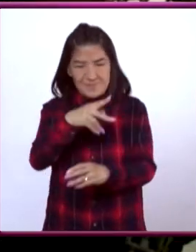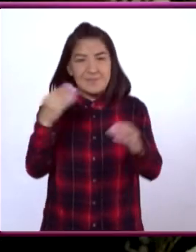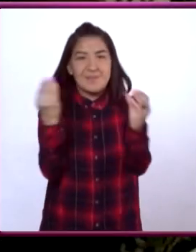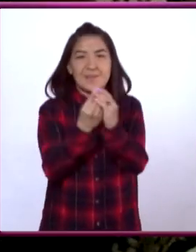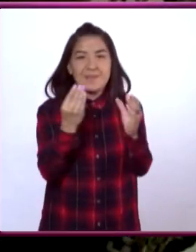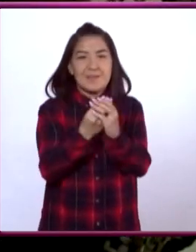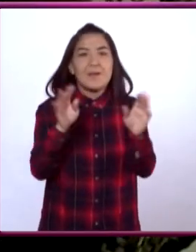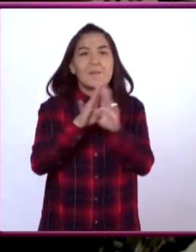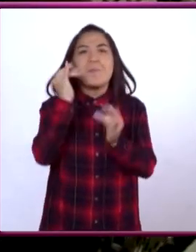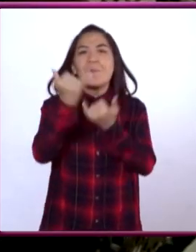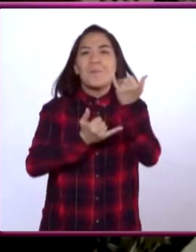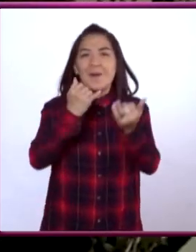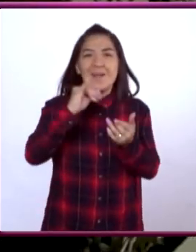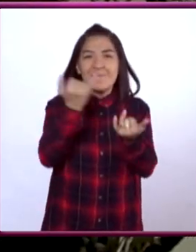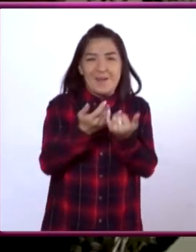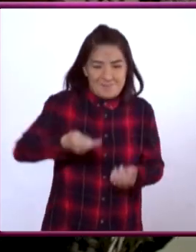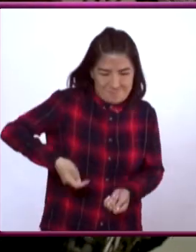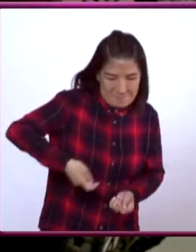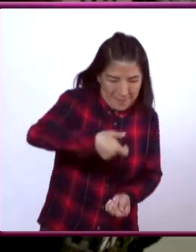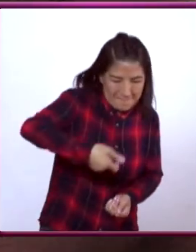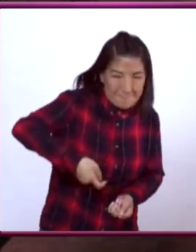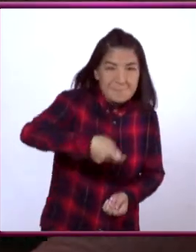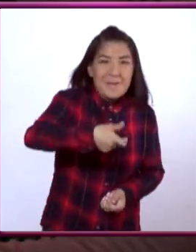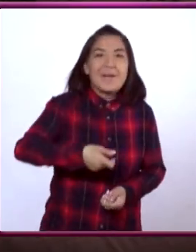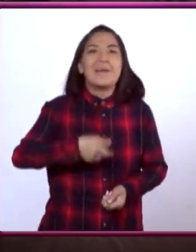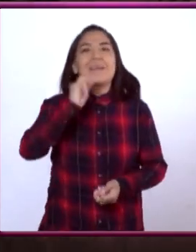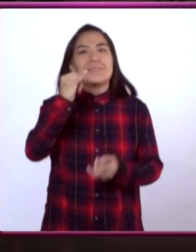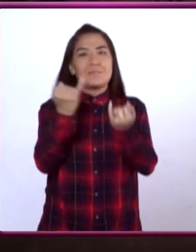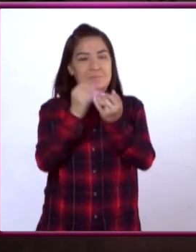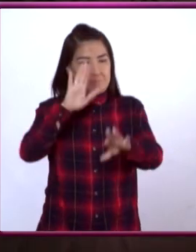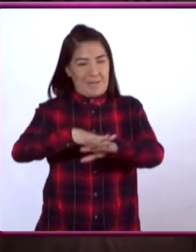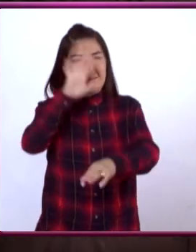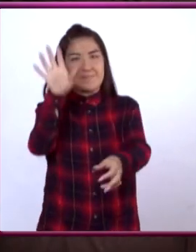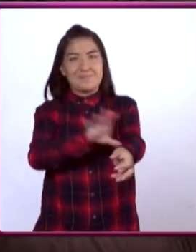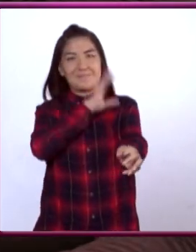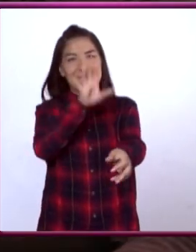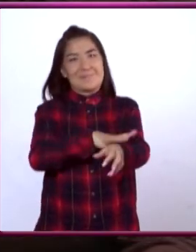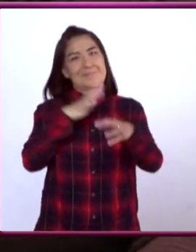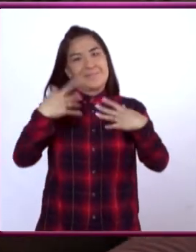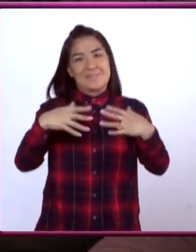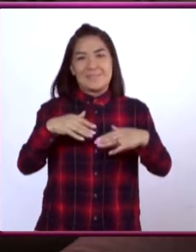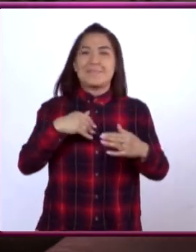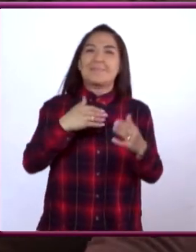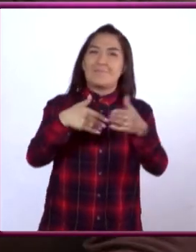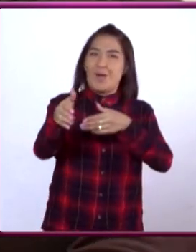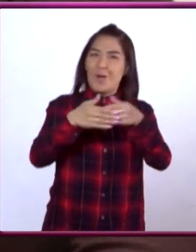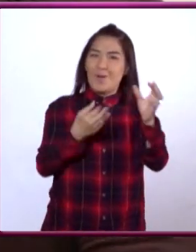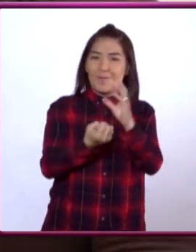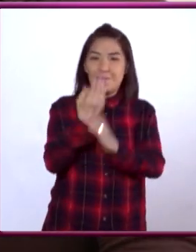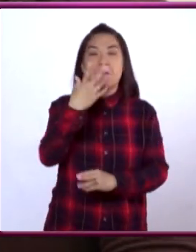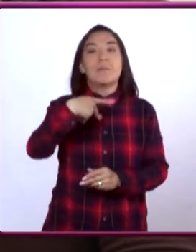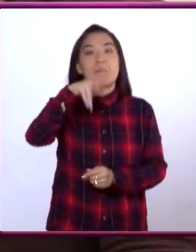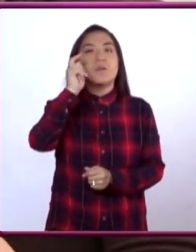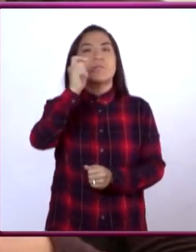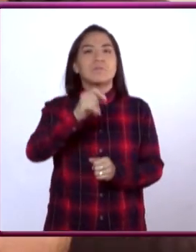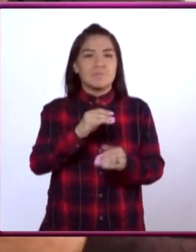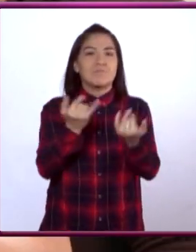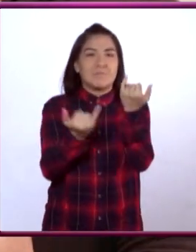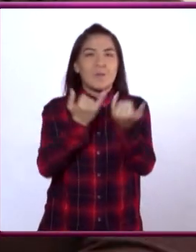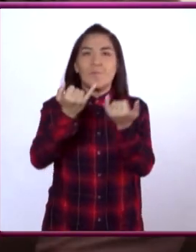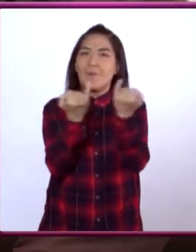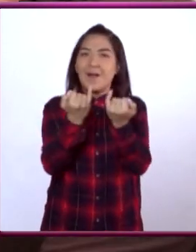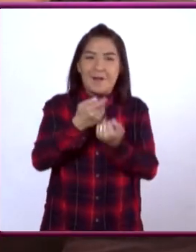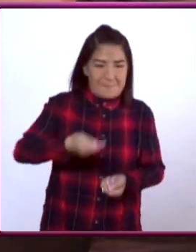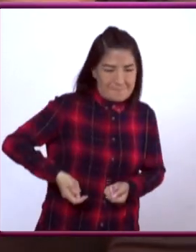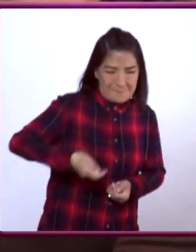colisionar partículas era como si jugaran a las canicas. Canicas de altas energías y muy sofisticadas, pero al final de cuentas sí